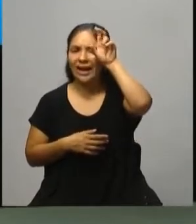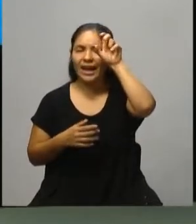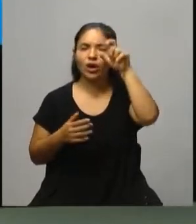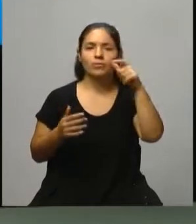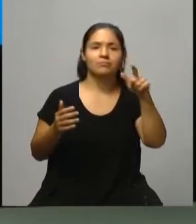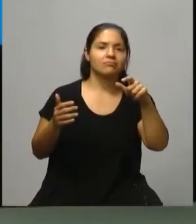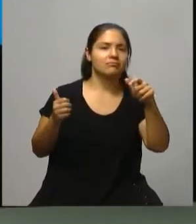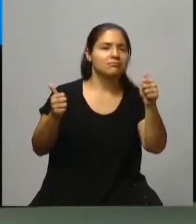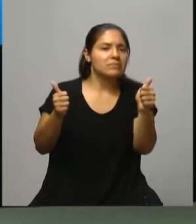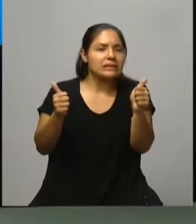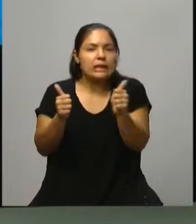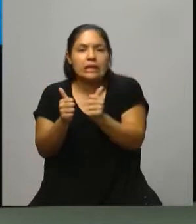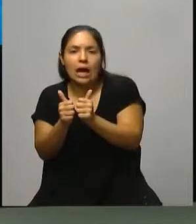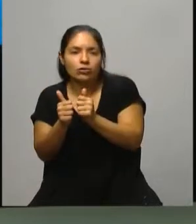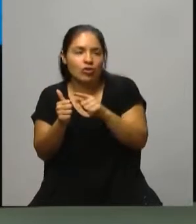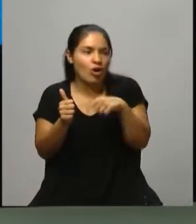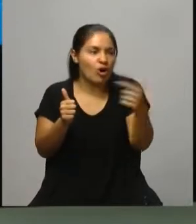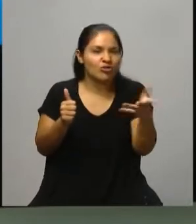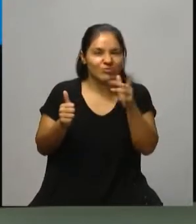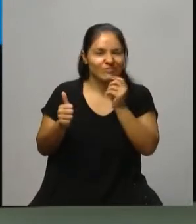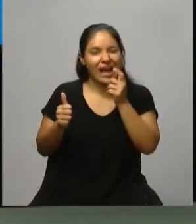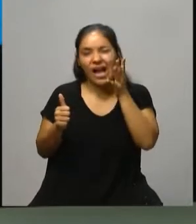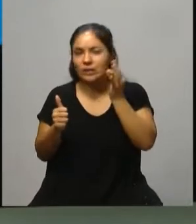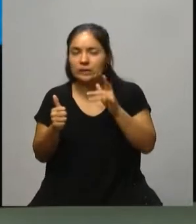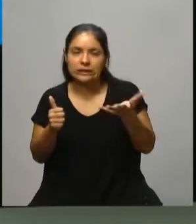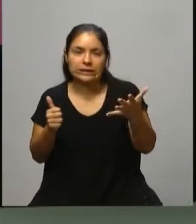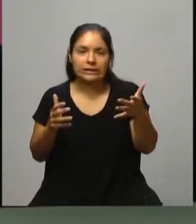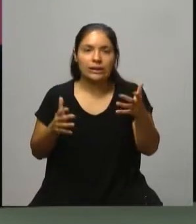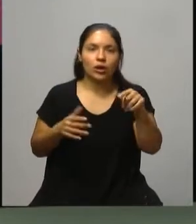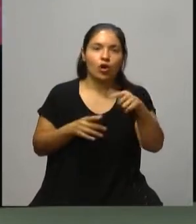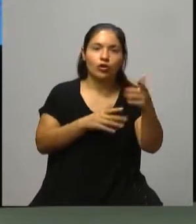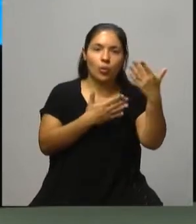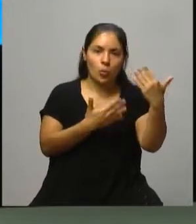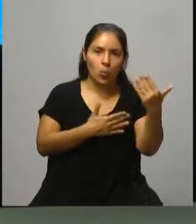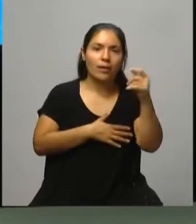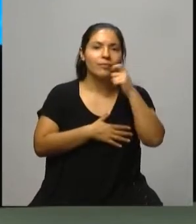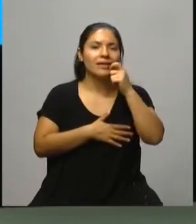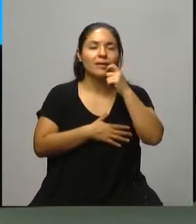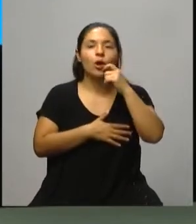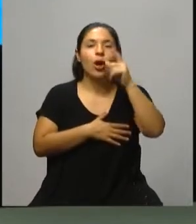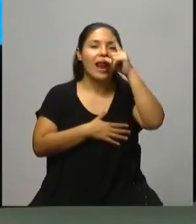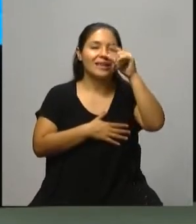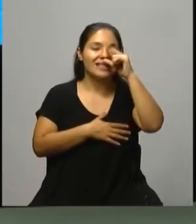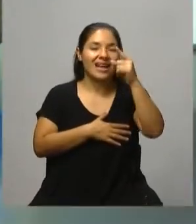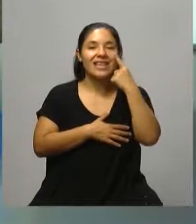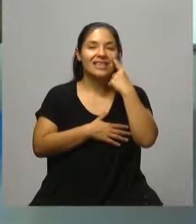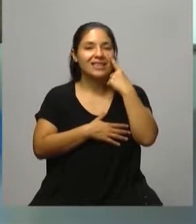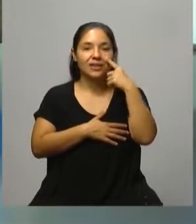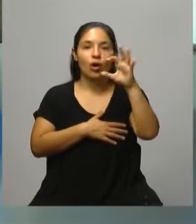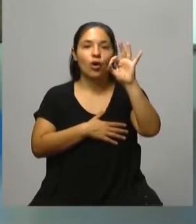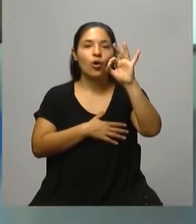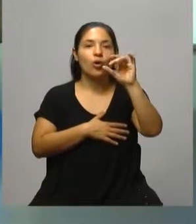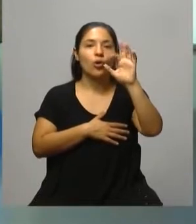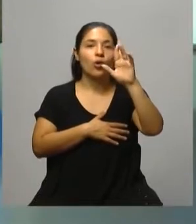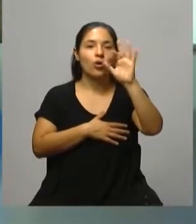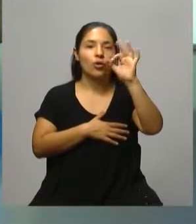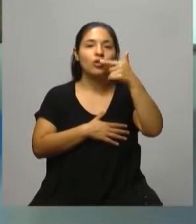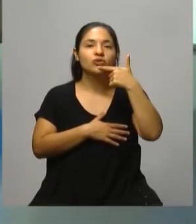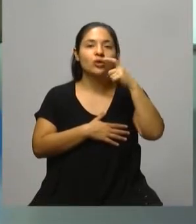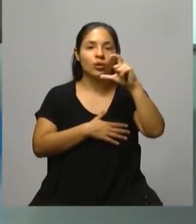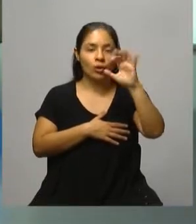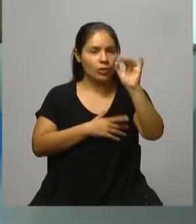ahora un poco va por el lado de cuáles son las figuras que podrían ser candidatos, pensar en la gobernación